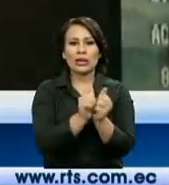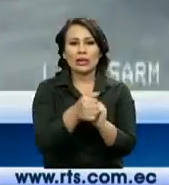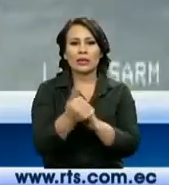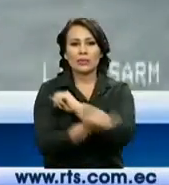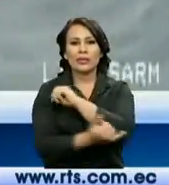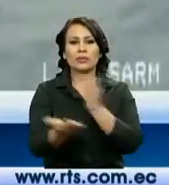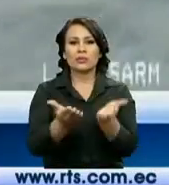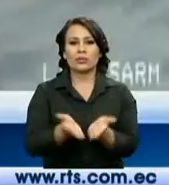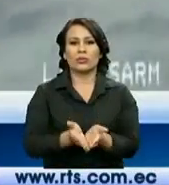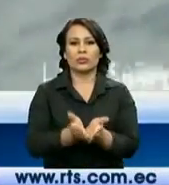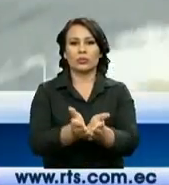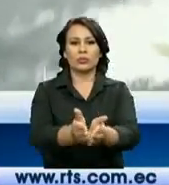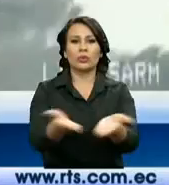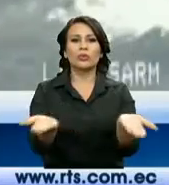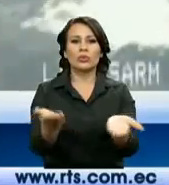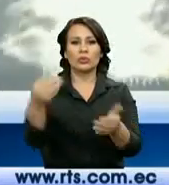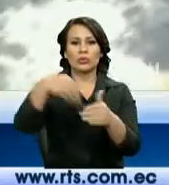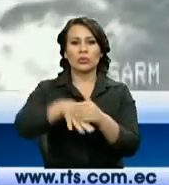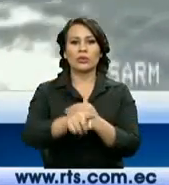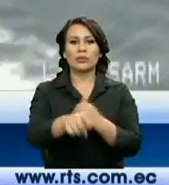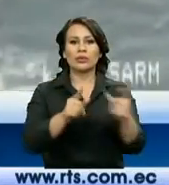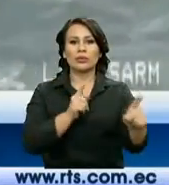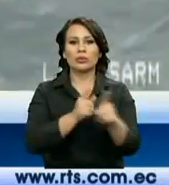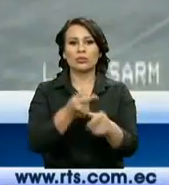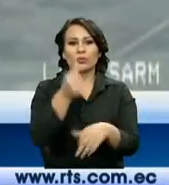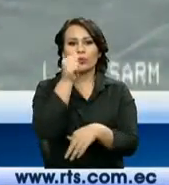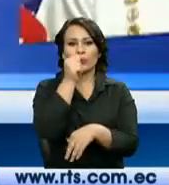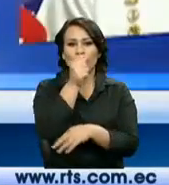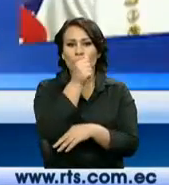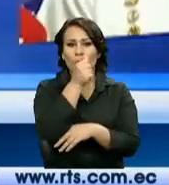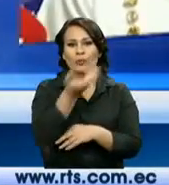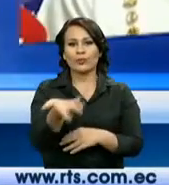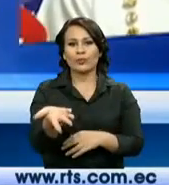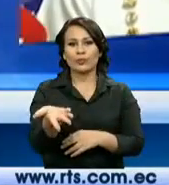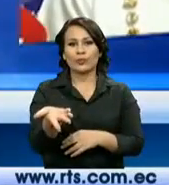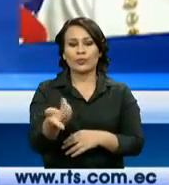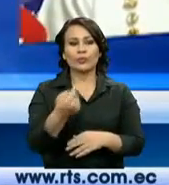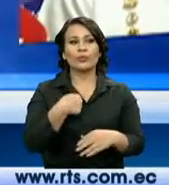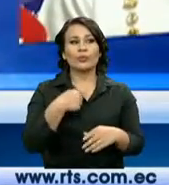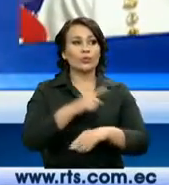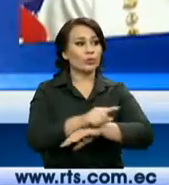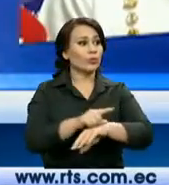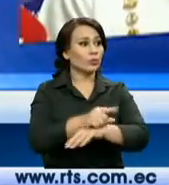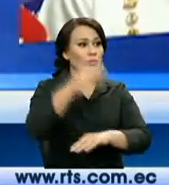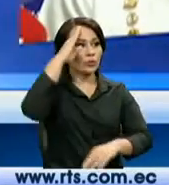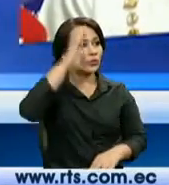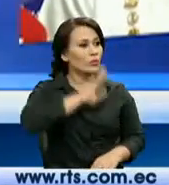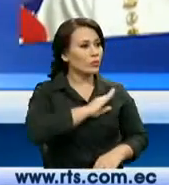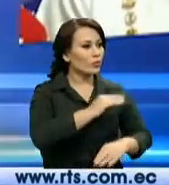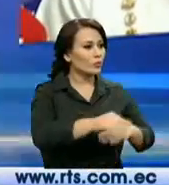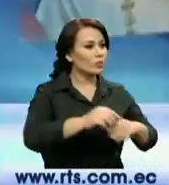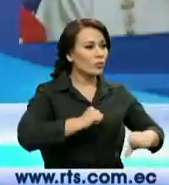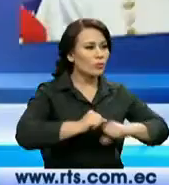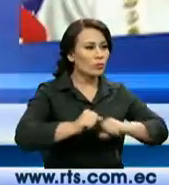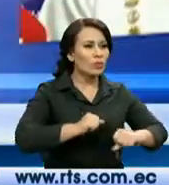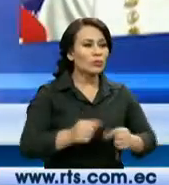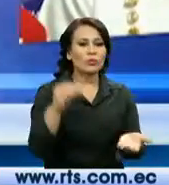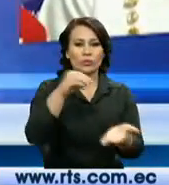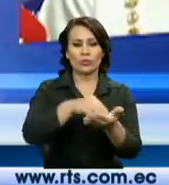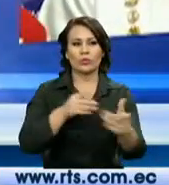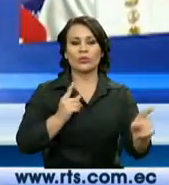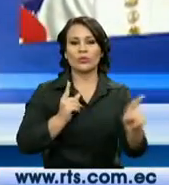navegaban, transportando la sustancia ilícita. Pensamos por labores de inteligencia que salió de Tumaco, Colombia,